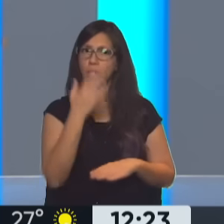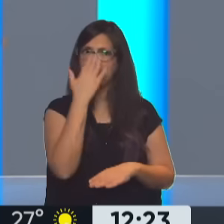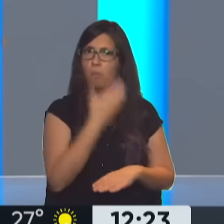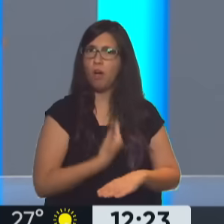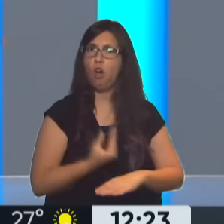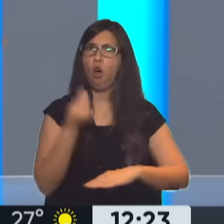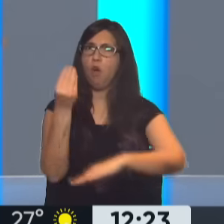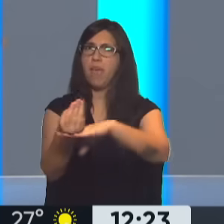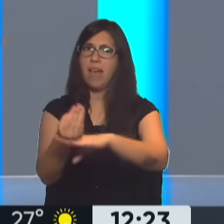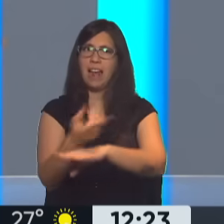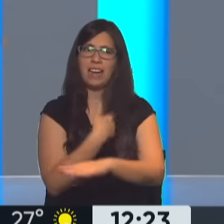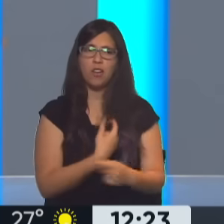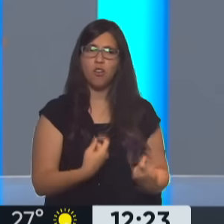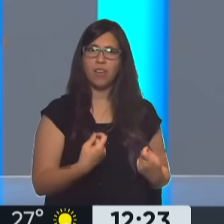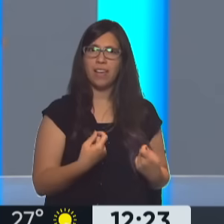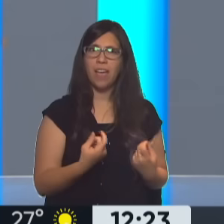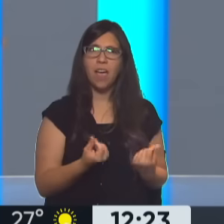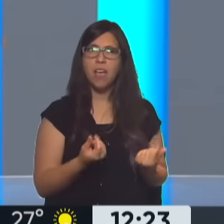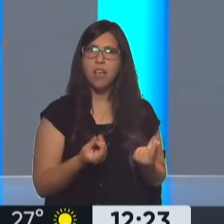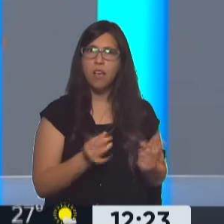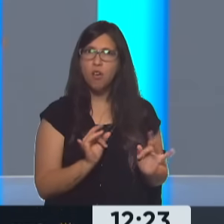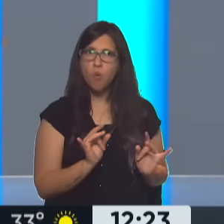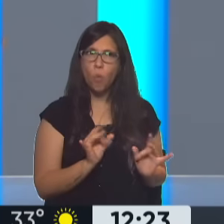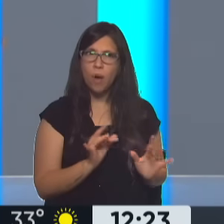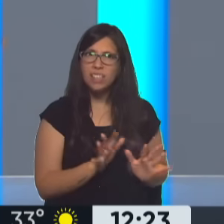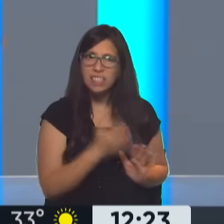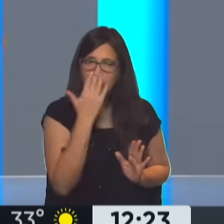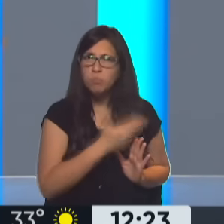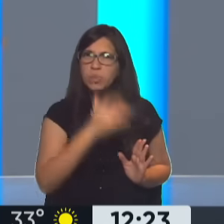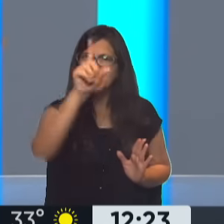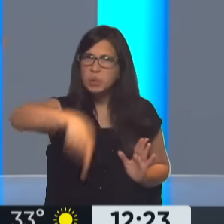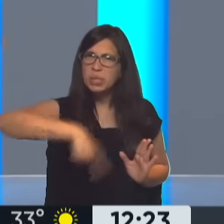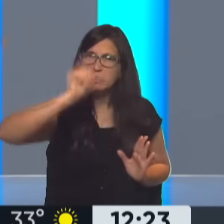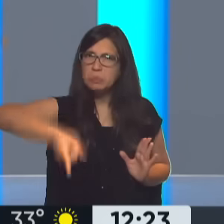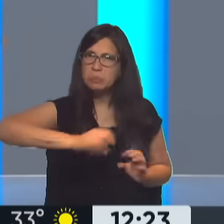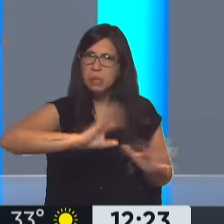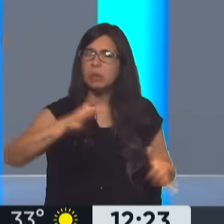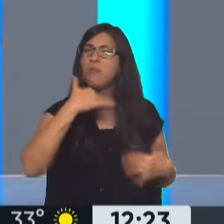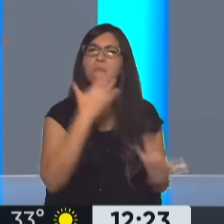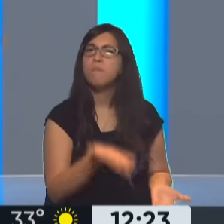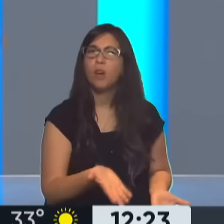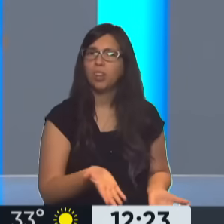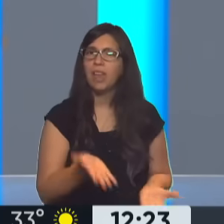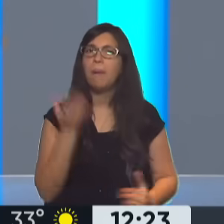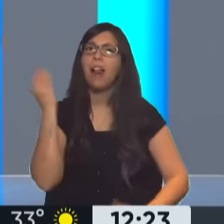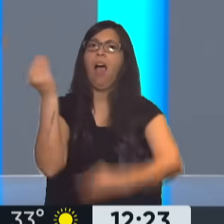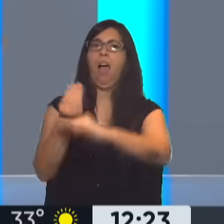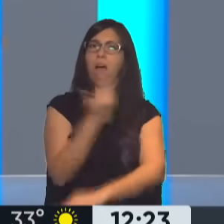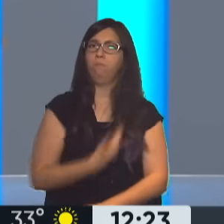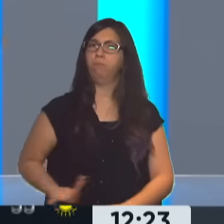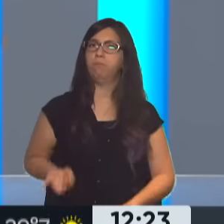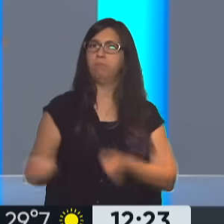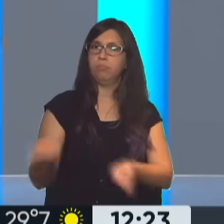gobernar me parece que es más esto último no les importa el costo que se pague con tal de destruir todo esto porque Eh hay hay